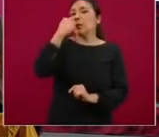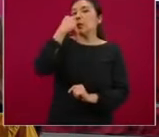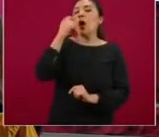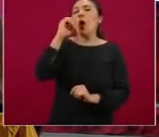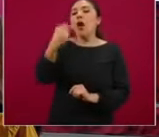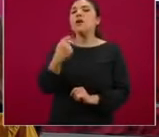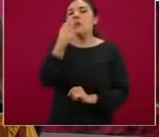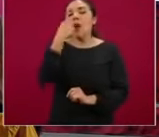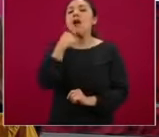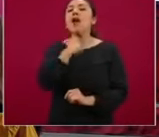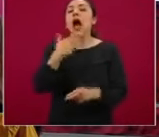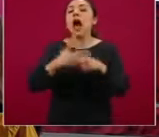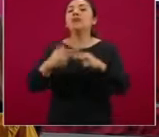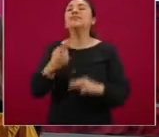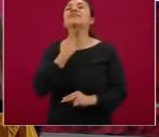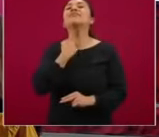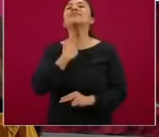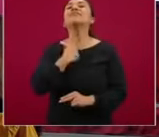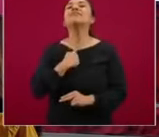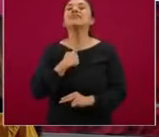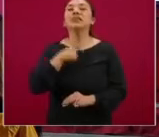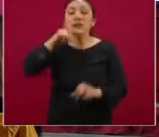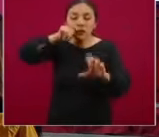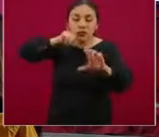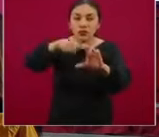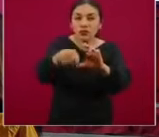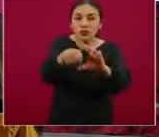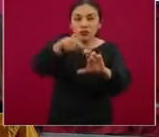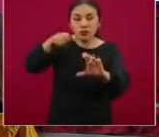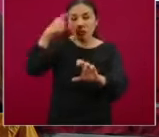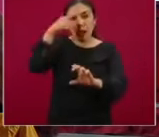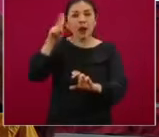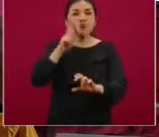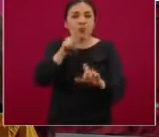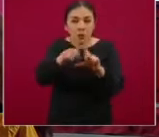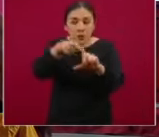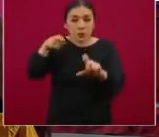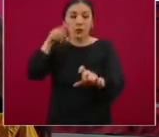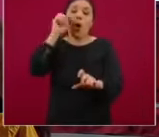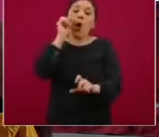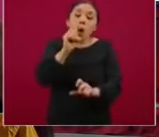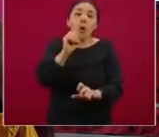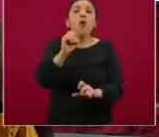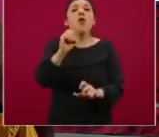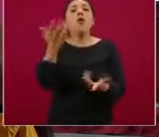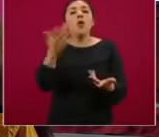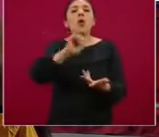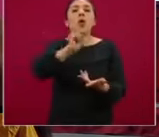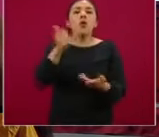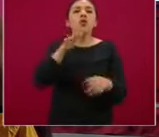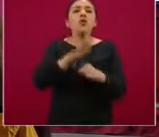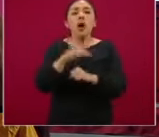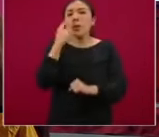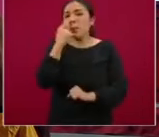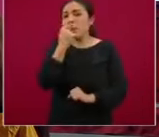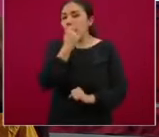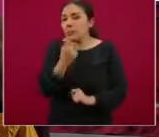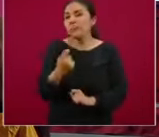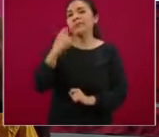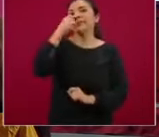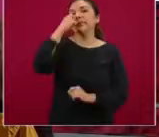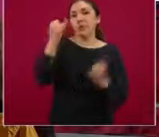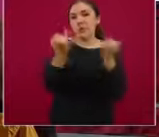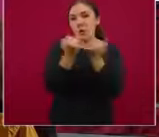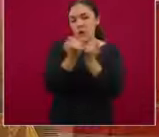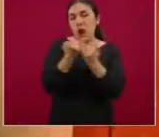por la boca hasta la faringe, ese sería el exudado faríngeo, o a través de cualquiera de las dos fosas nasales,